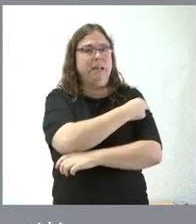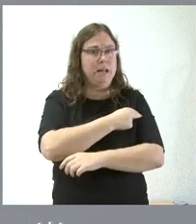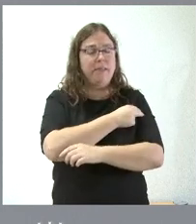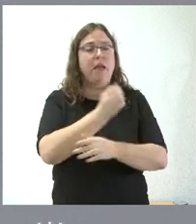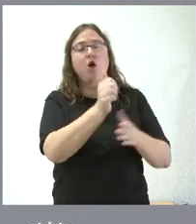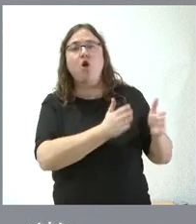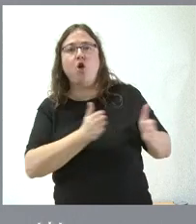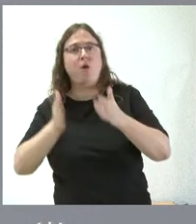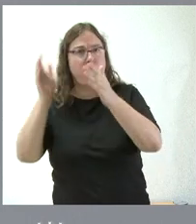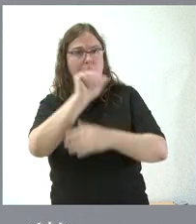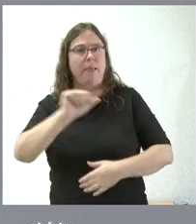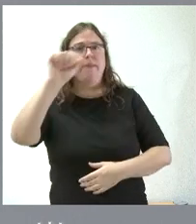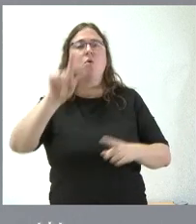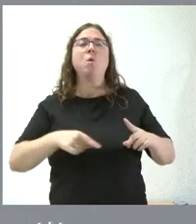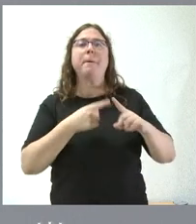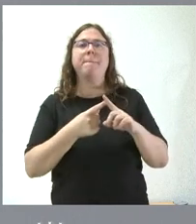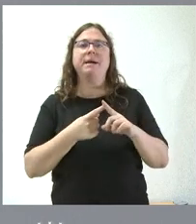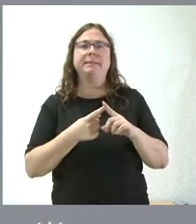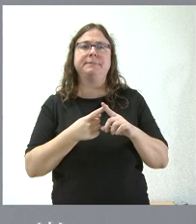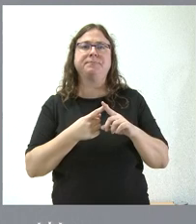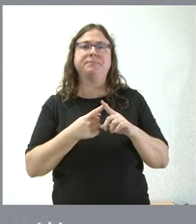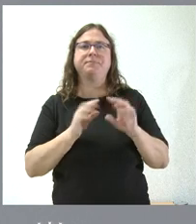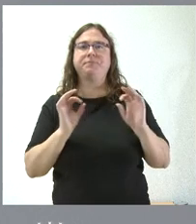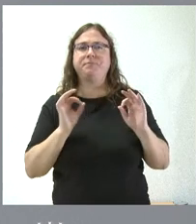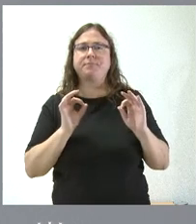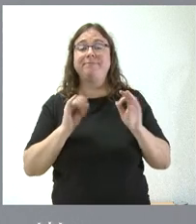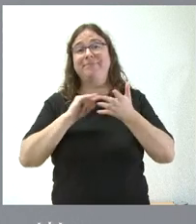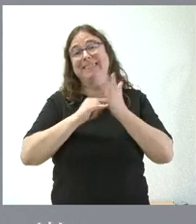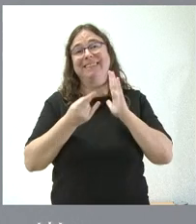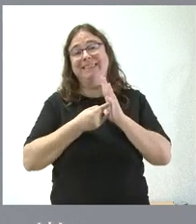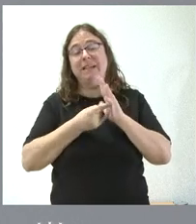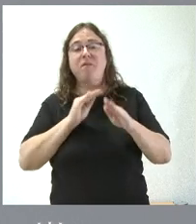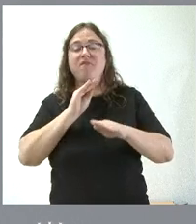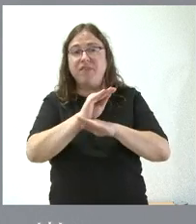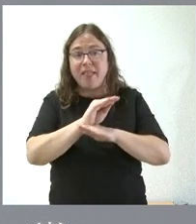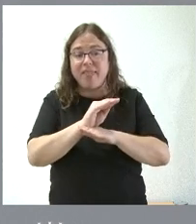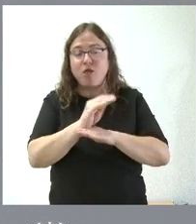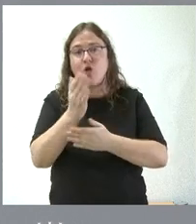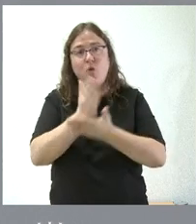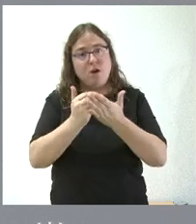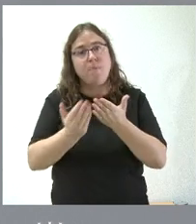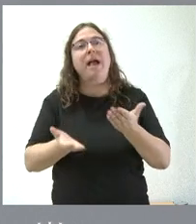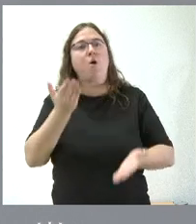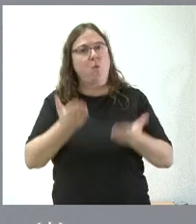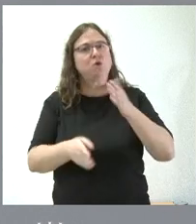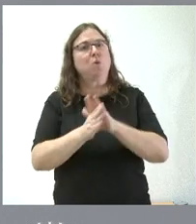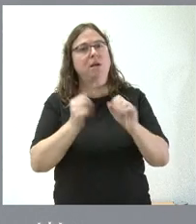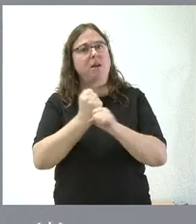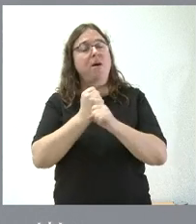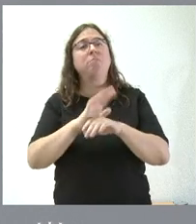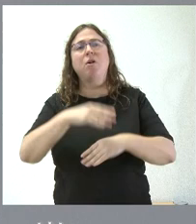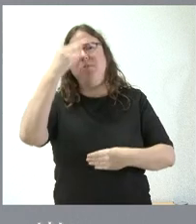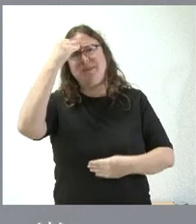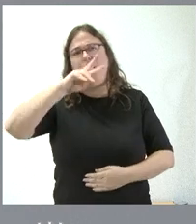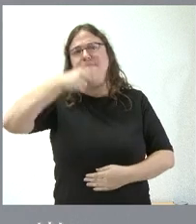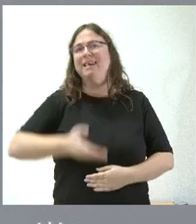Atlántico y por eh un sistema de financiación justo para Castillo lo Seguiremos haciendo porque creemos que son cosas muy